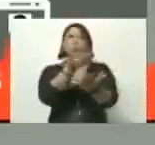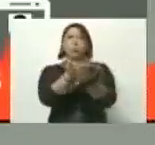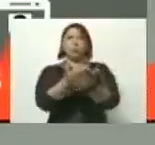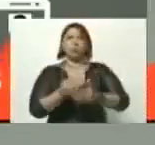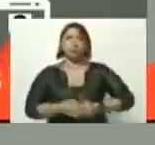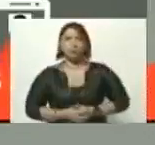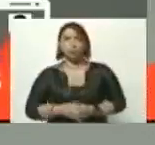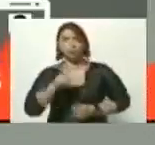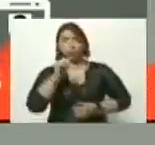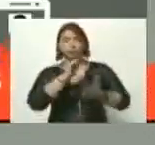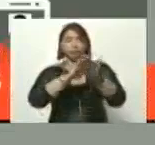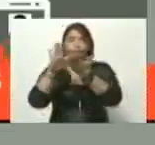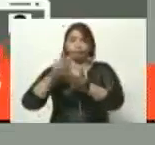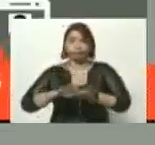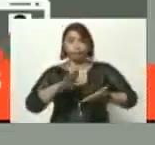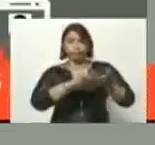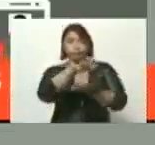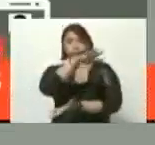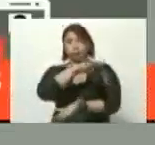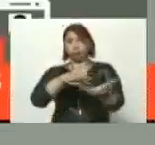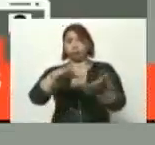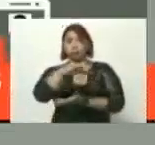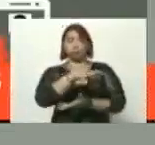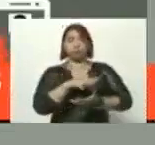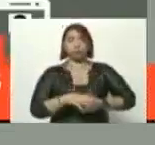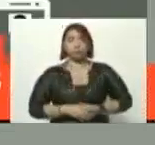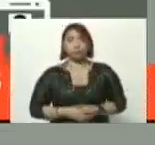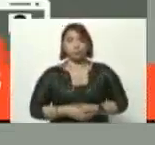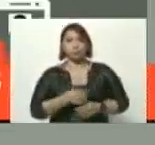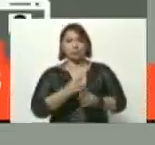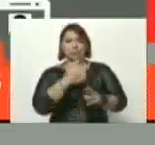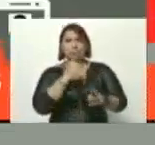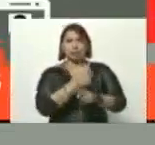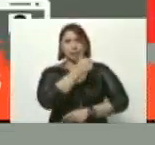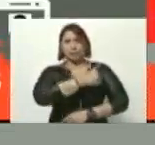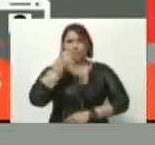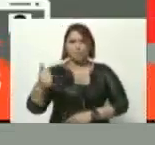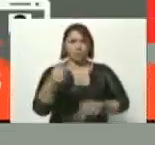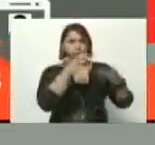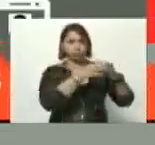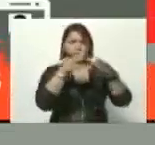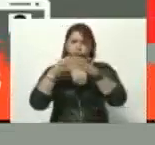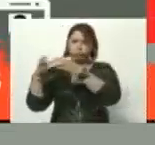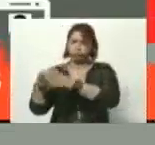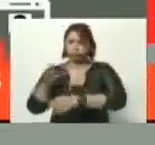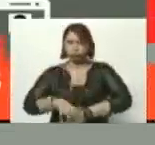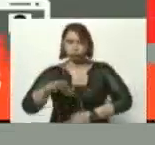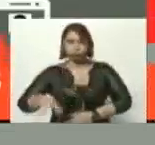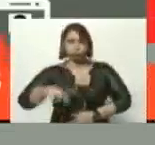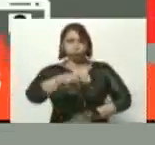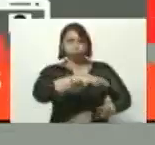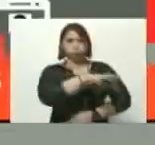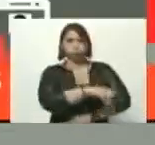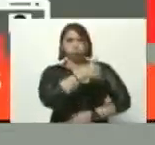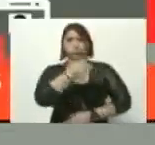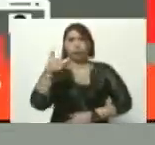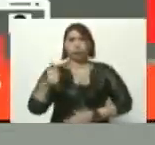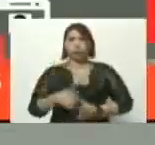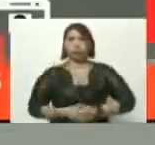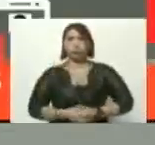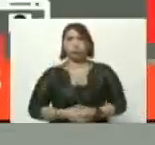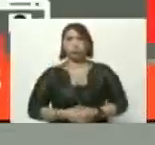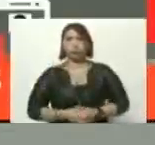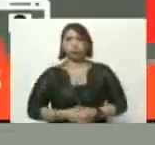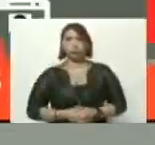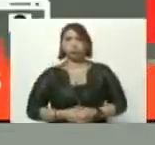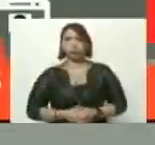y soluciones, red por red, región por región, así como